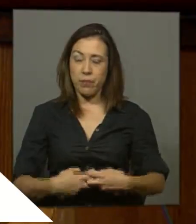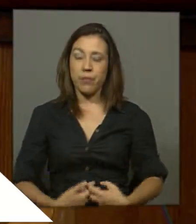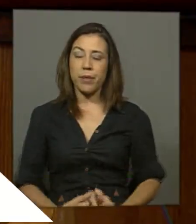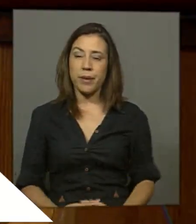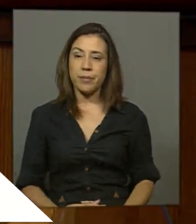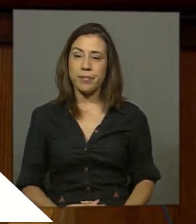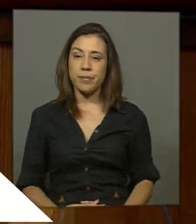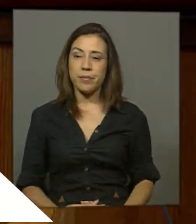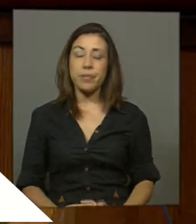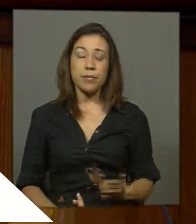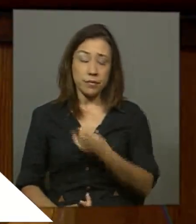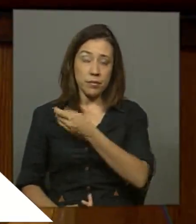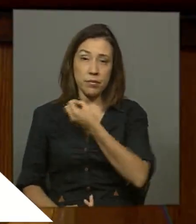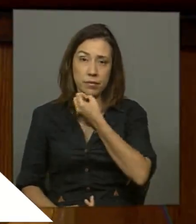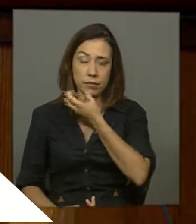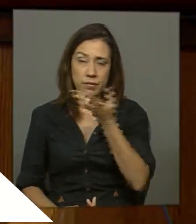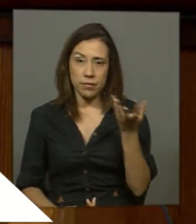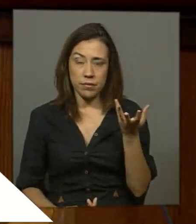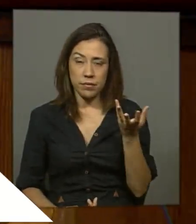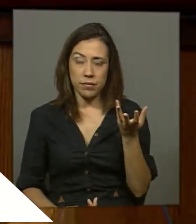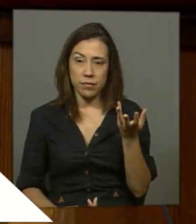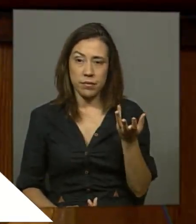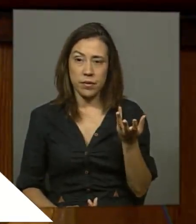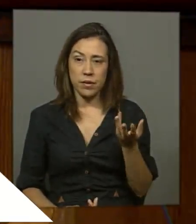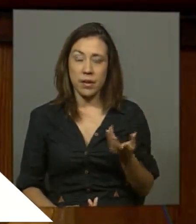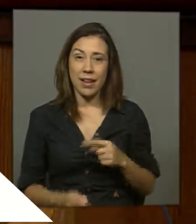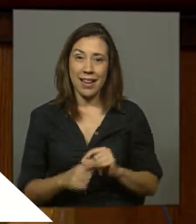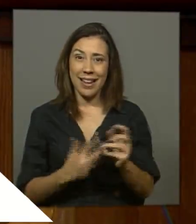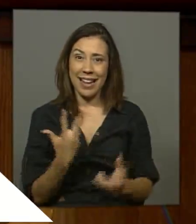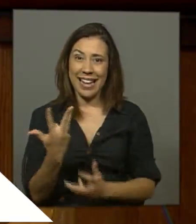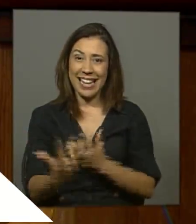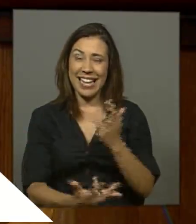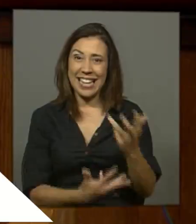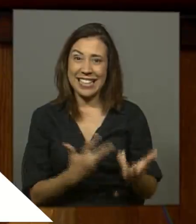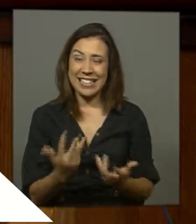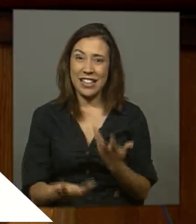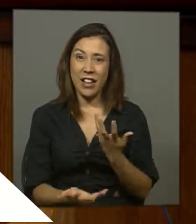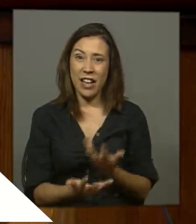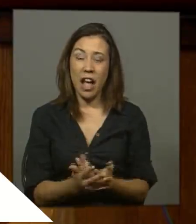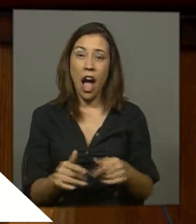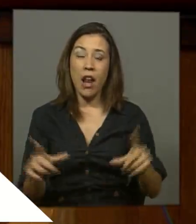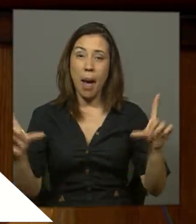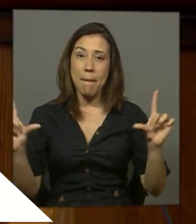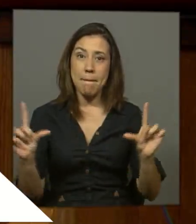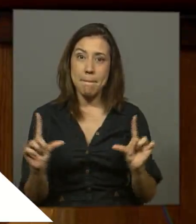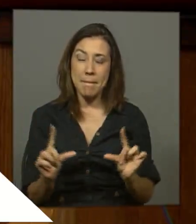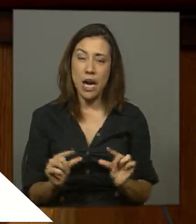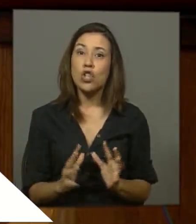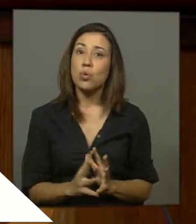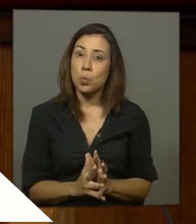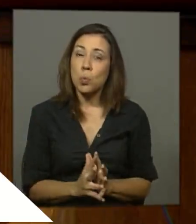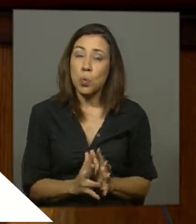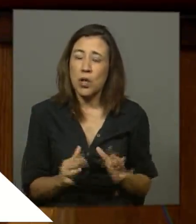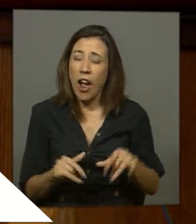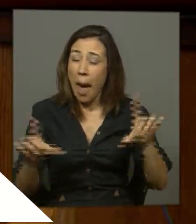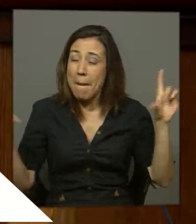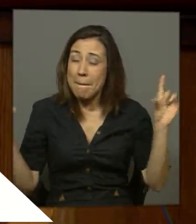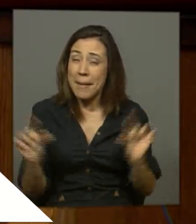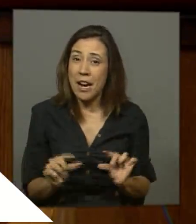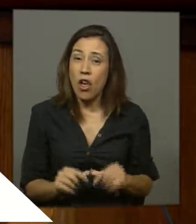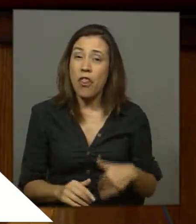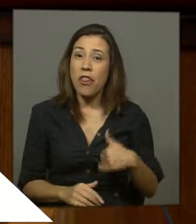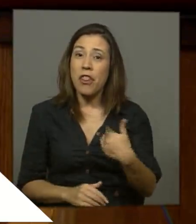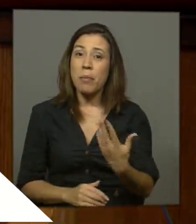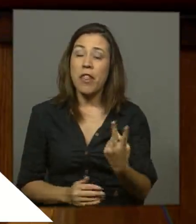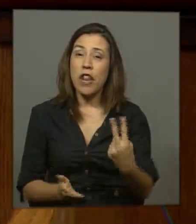ha sostenido que los incendios reportados han disminuido considerablemente después del